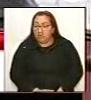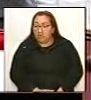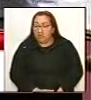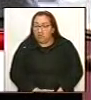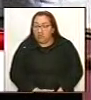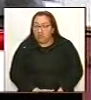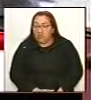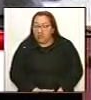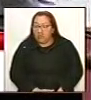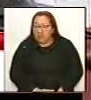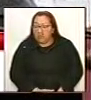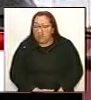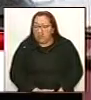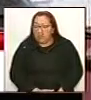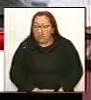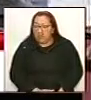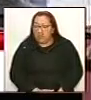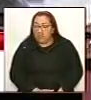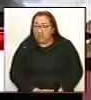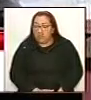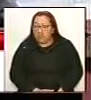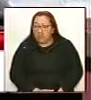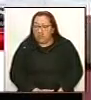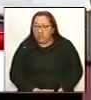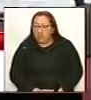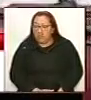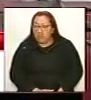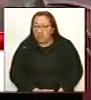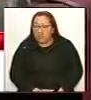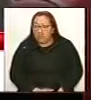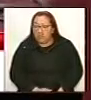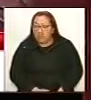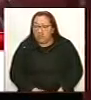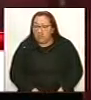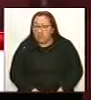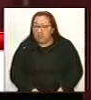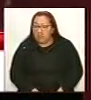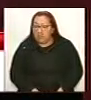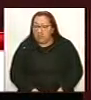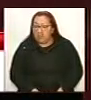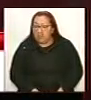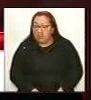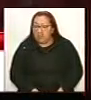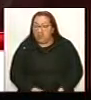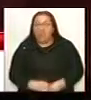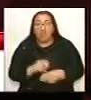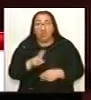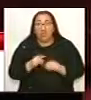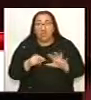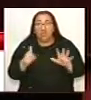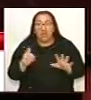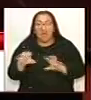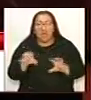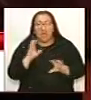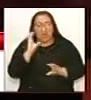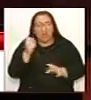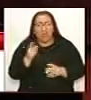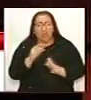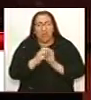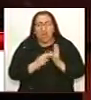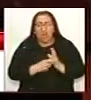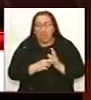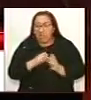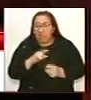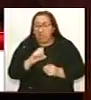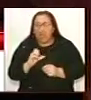También en estas entrevistas que hemos tenido, hemos visto que en 2016 había, creo, un programa de PAC